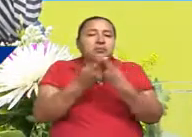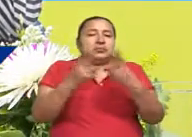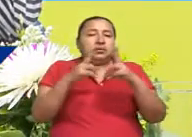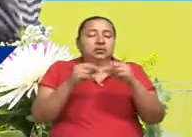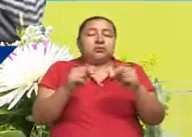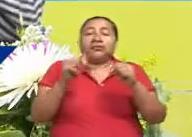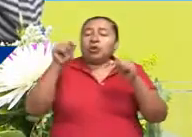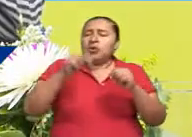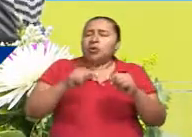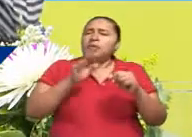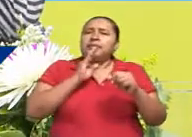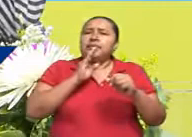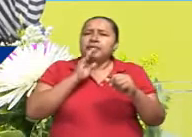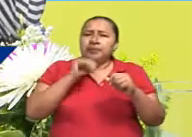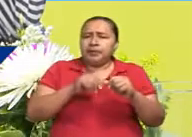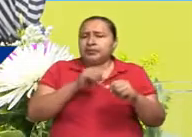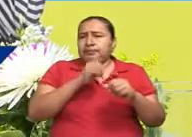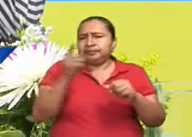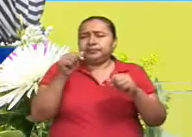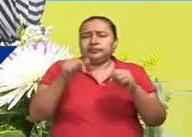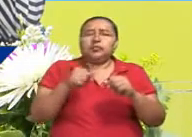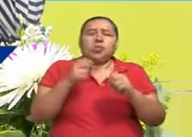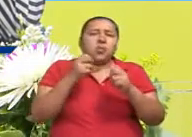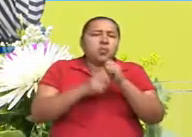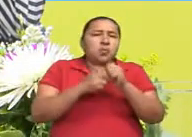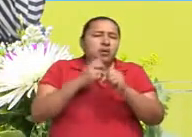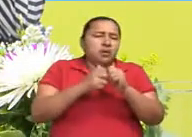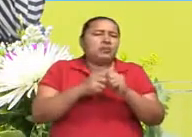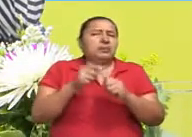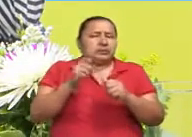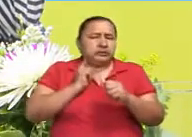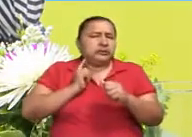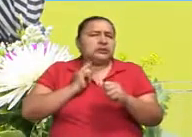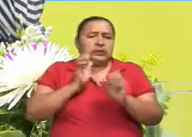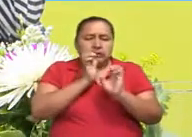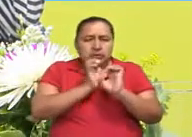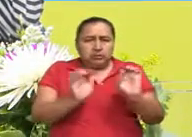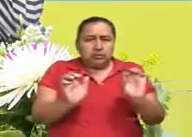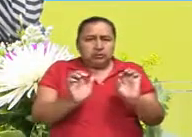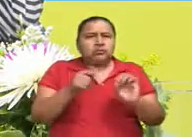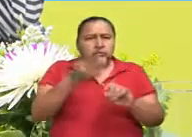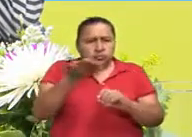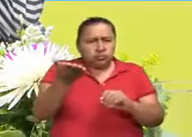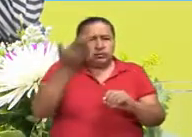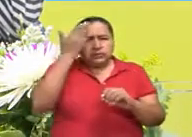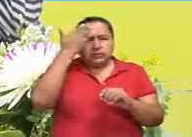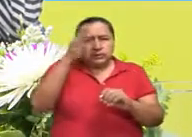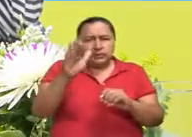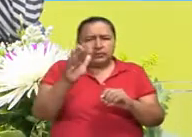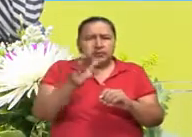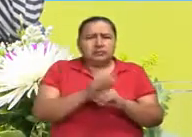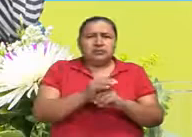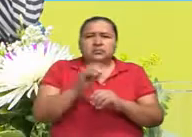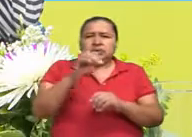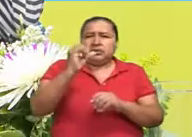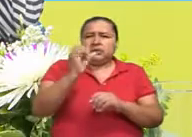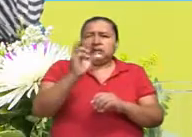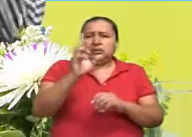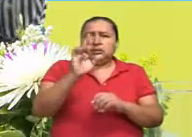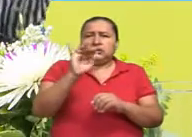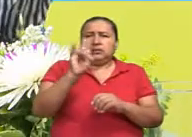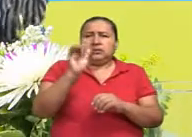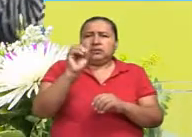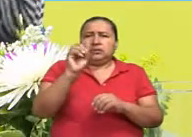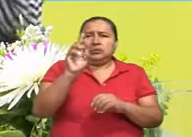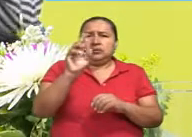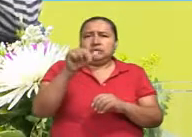de un trastorno que afecta a los niños. ¿Usted sabe algo sobre la criptorquidia, que es